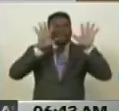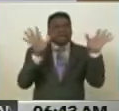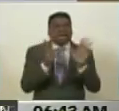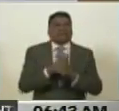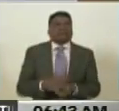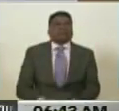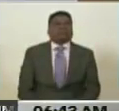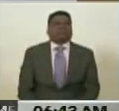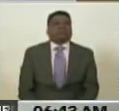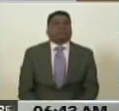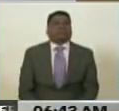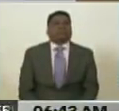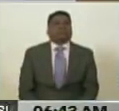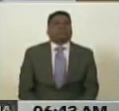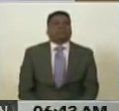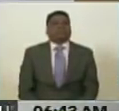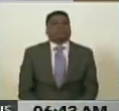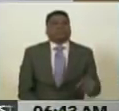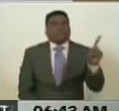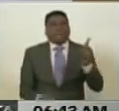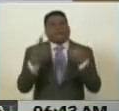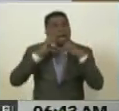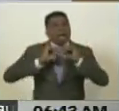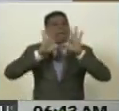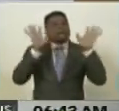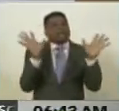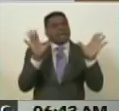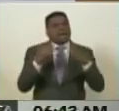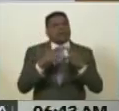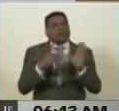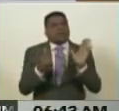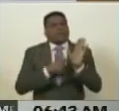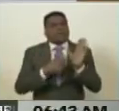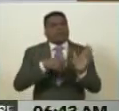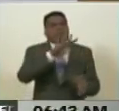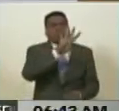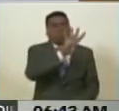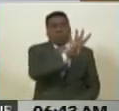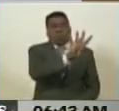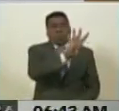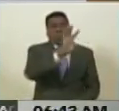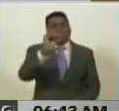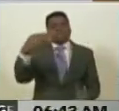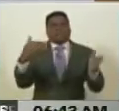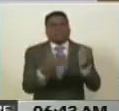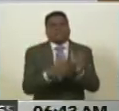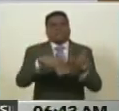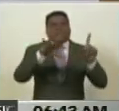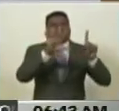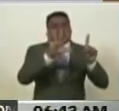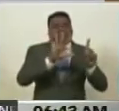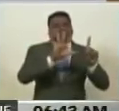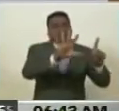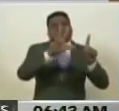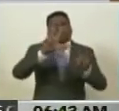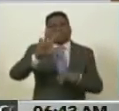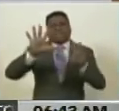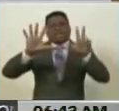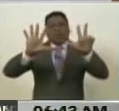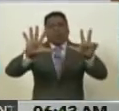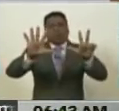ingreso mínimo legal que está compuesto por el salario mínimo más el estatique socialista, 40,638 bolívares con 15 céntimos más